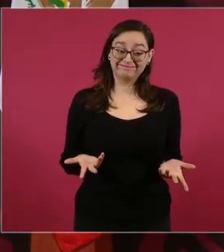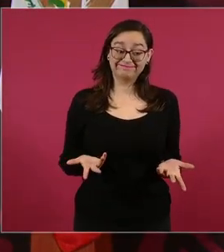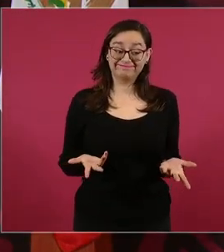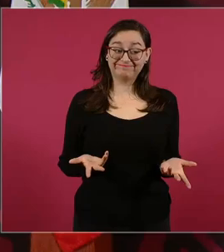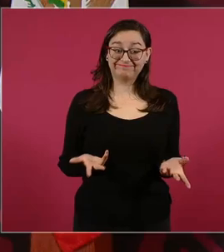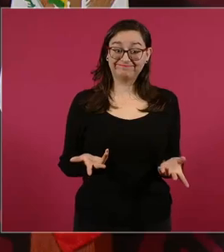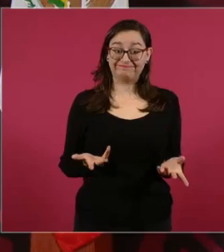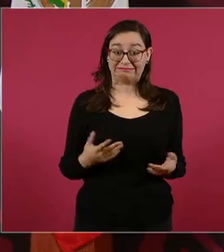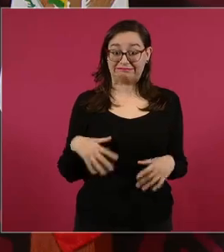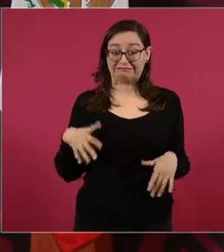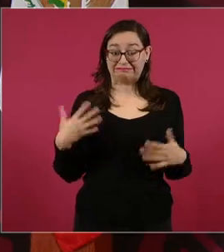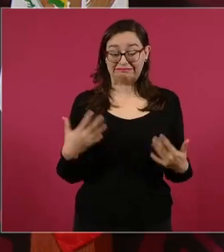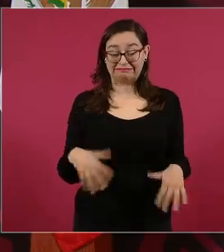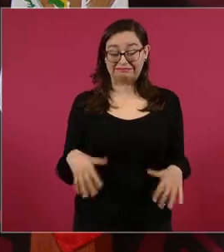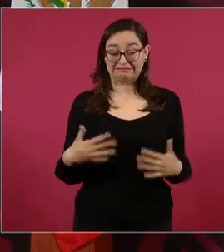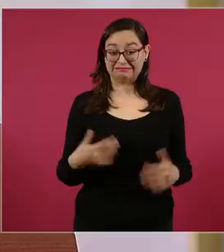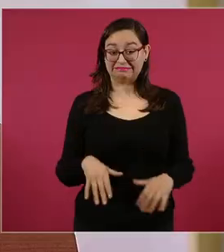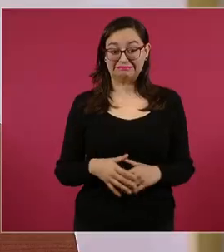tómala,